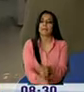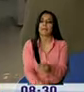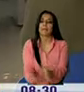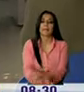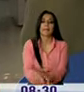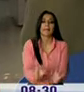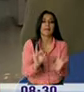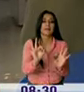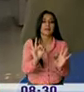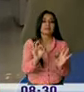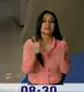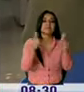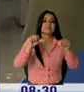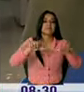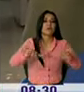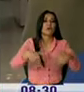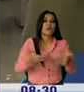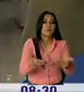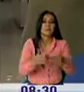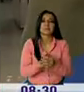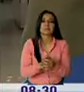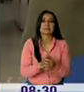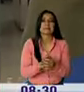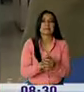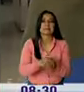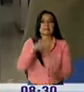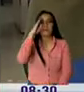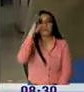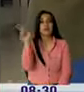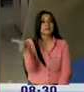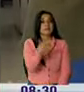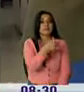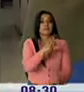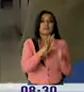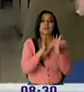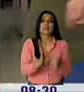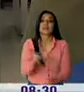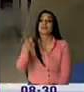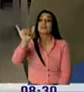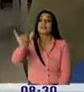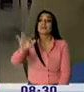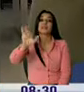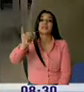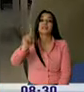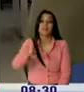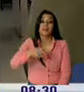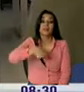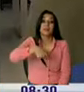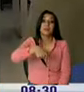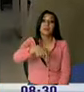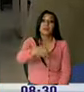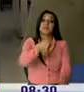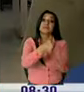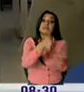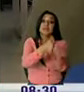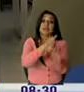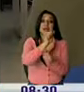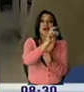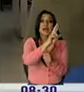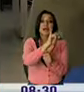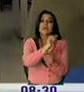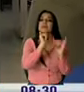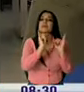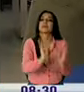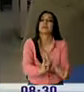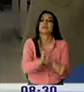sus mascotas. Yo creo que Peseta se fue con Andreita se quedó en el Tingo, cogió la vía que está muy cerquita a La Armenia y ahorita se fue a